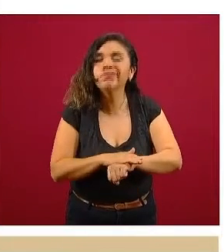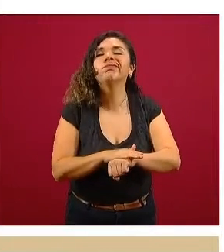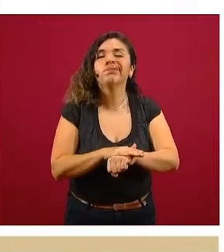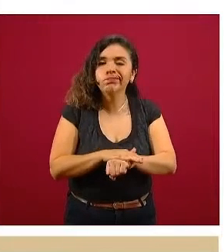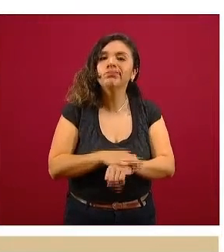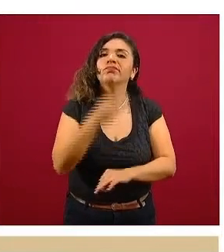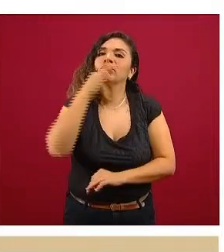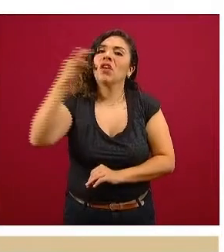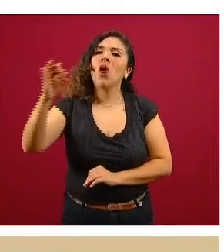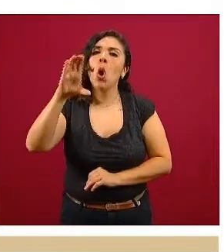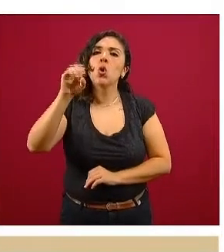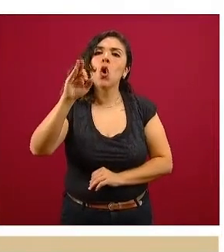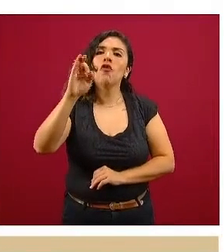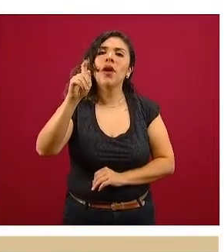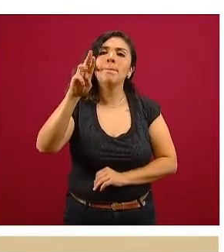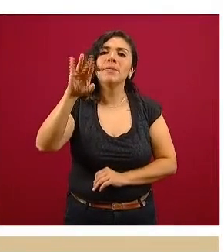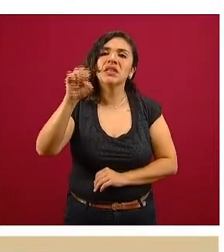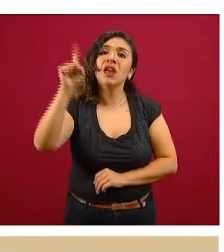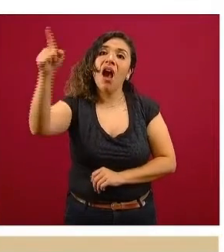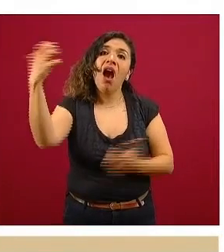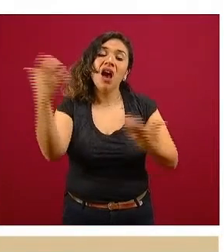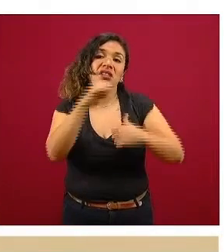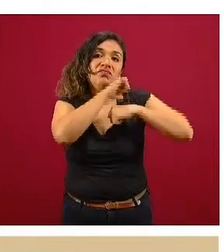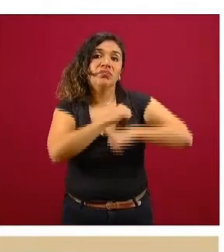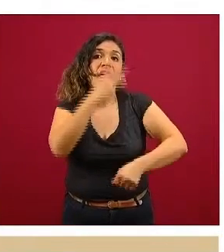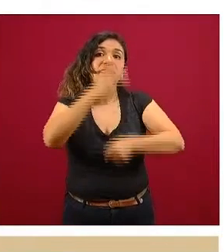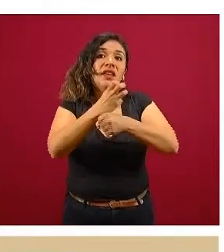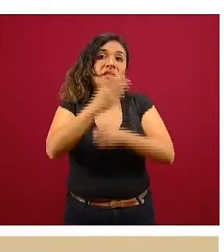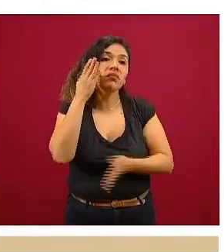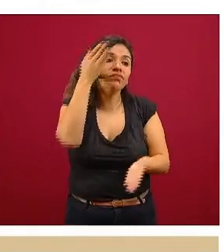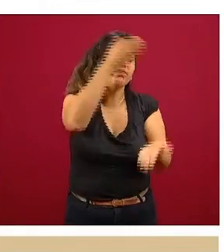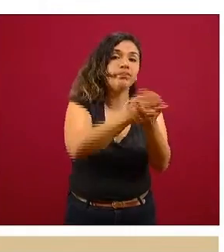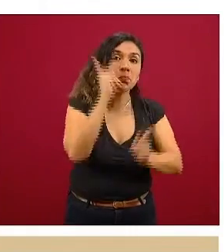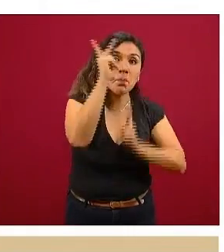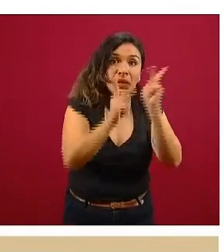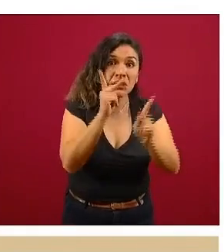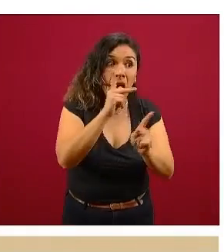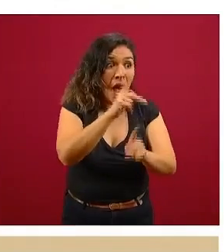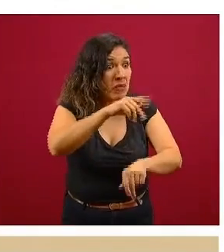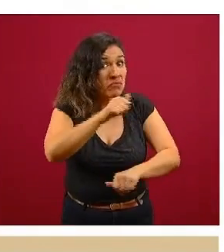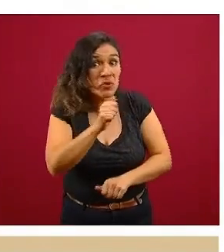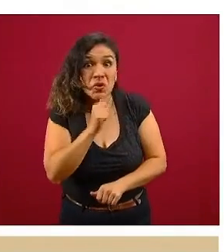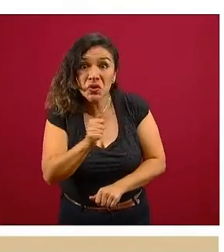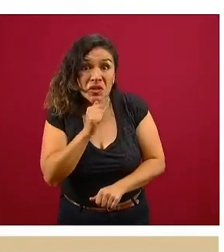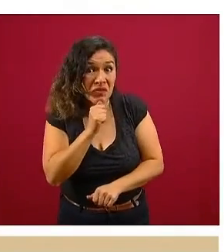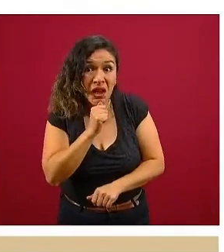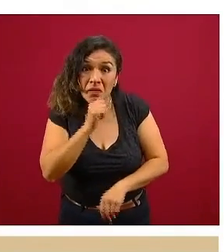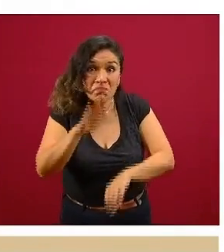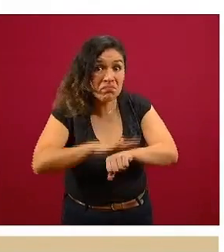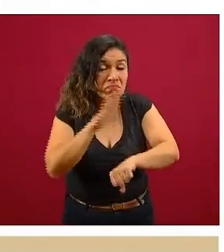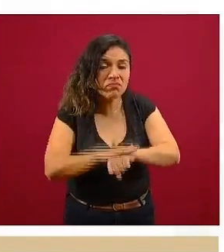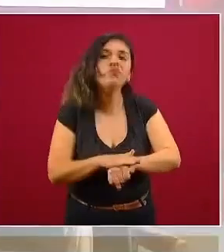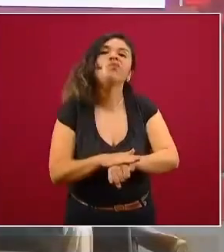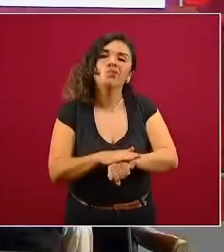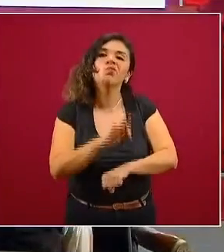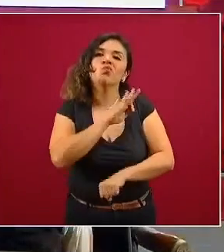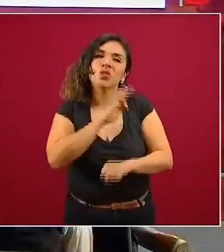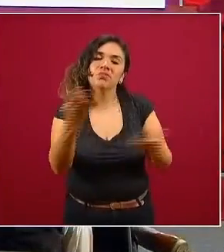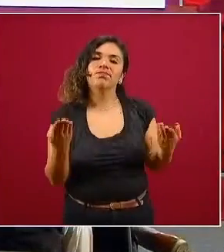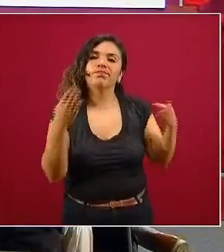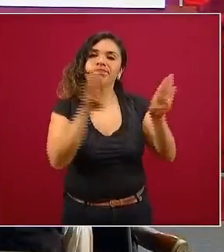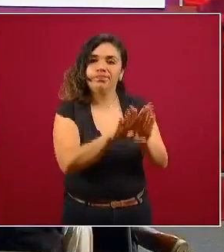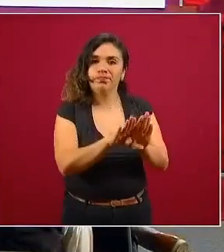un reporte a COFEPRIS, quien hace una tercera visita, y si no cumplen, la empresa puede enfrentar un